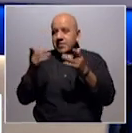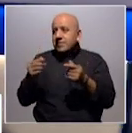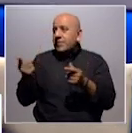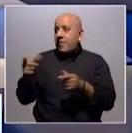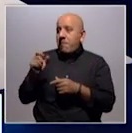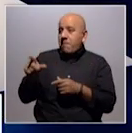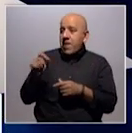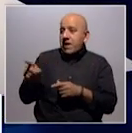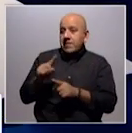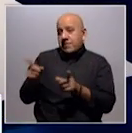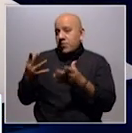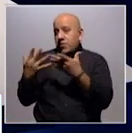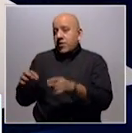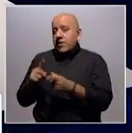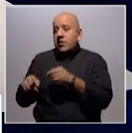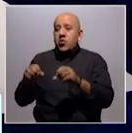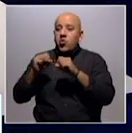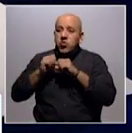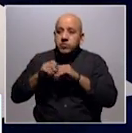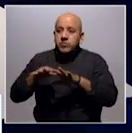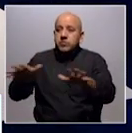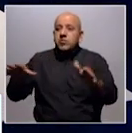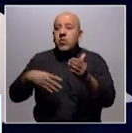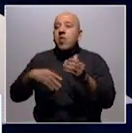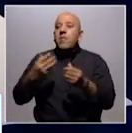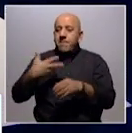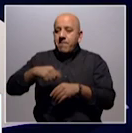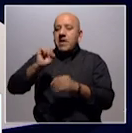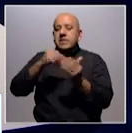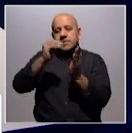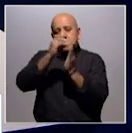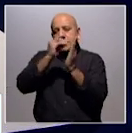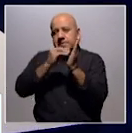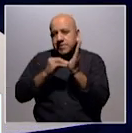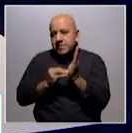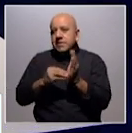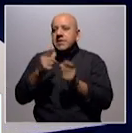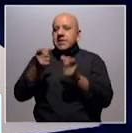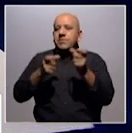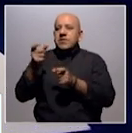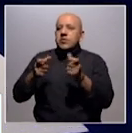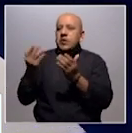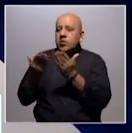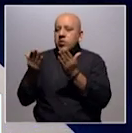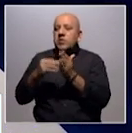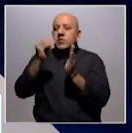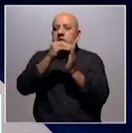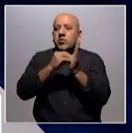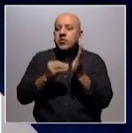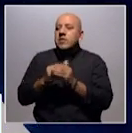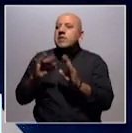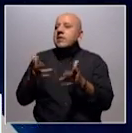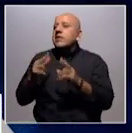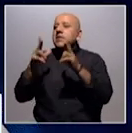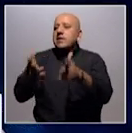mal la expansión de la matrícula o la modernización de los planes o la profesionalización docente quien va del giro otra cosa